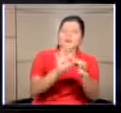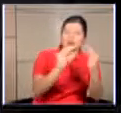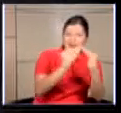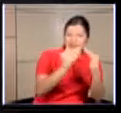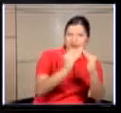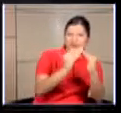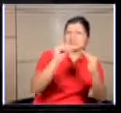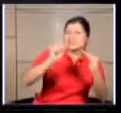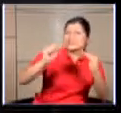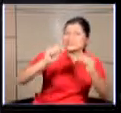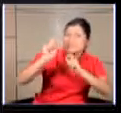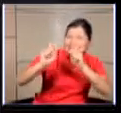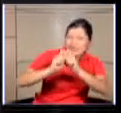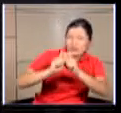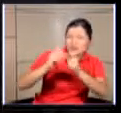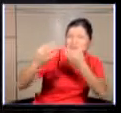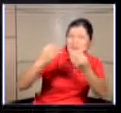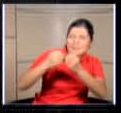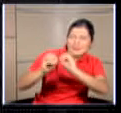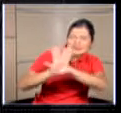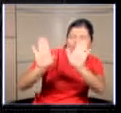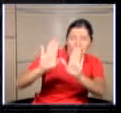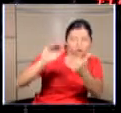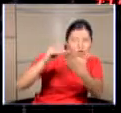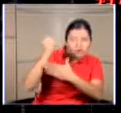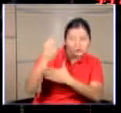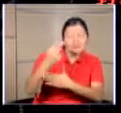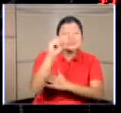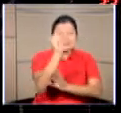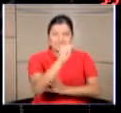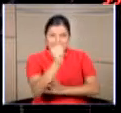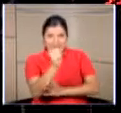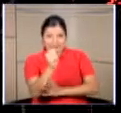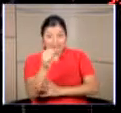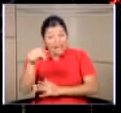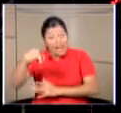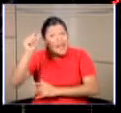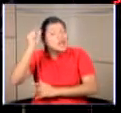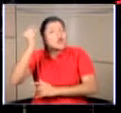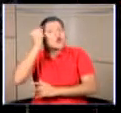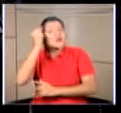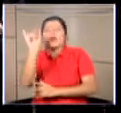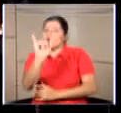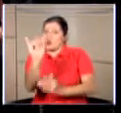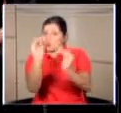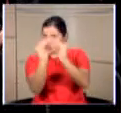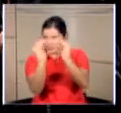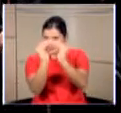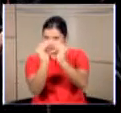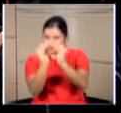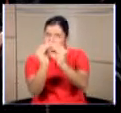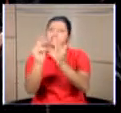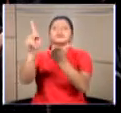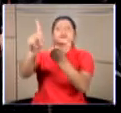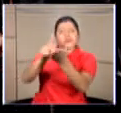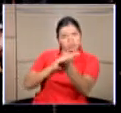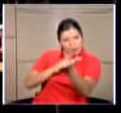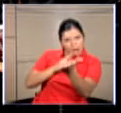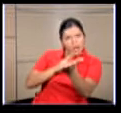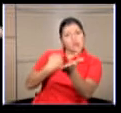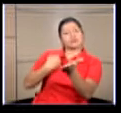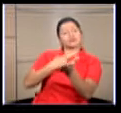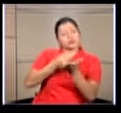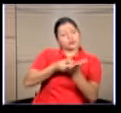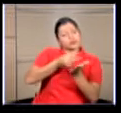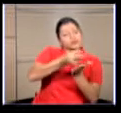llano posible para que todos podamos entender. Ese es el gran punto. Nos parecemos mucho a un hogar Es decir, recibimos ingresos y los comenzamos a